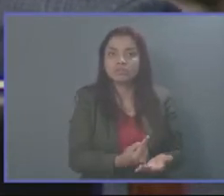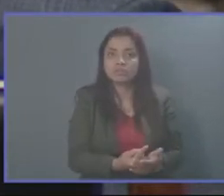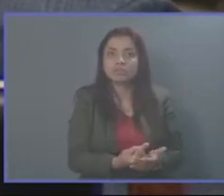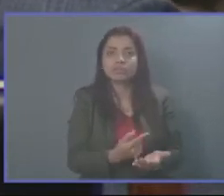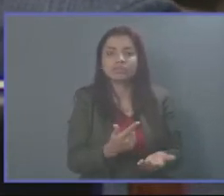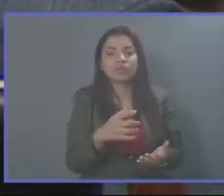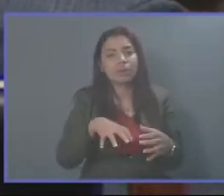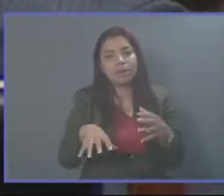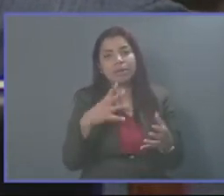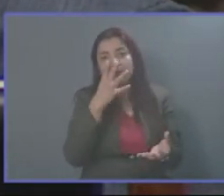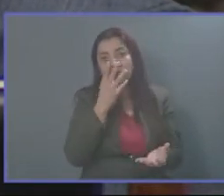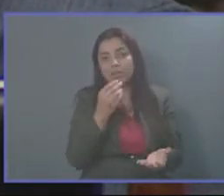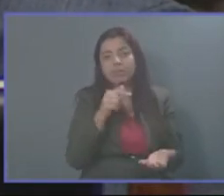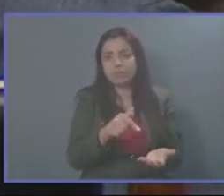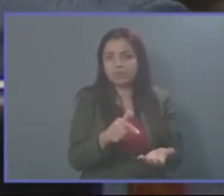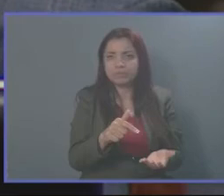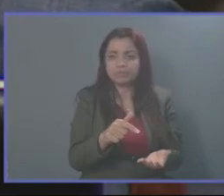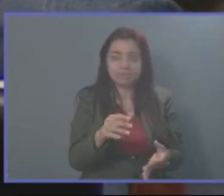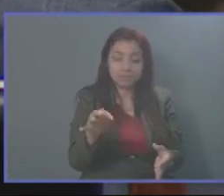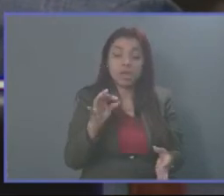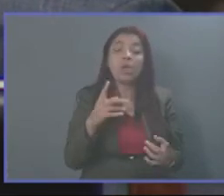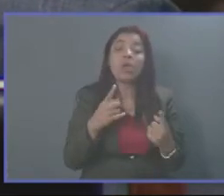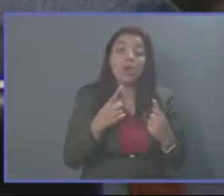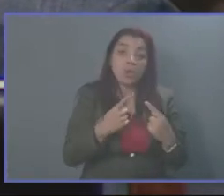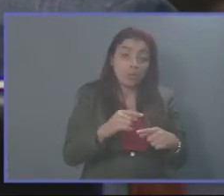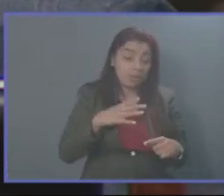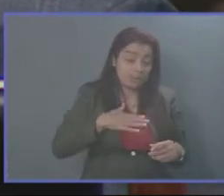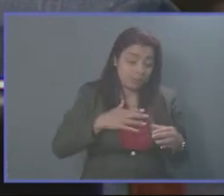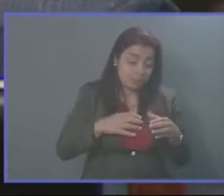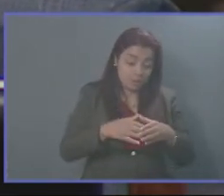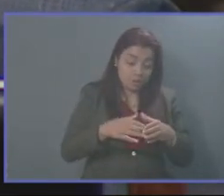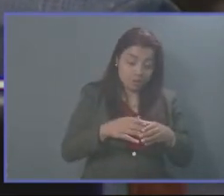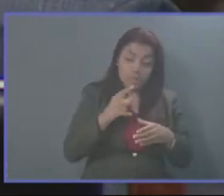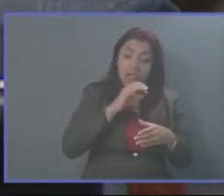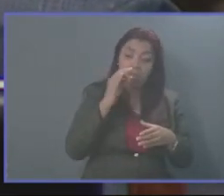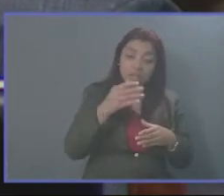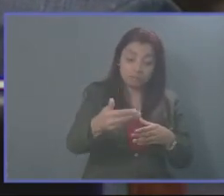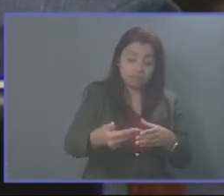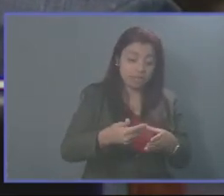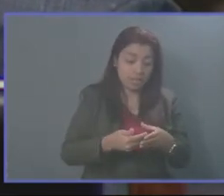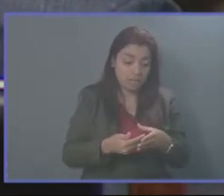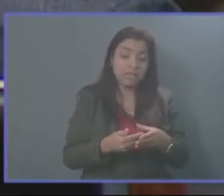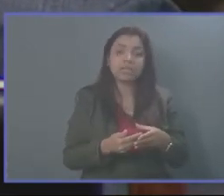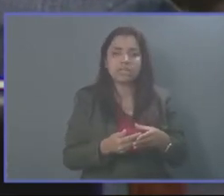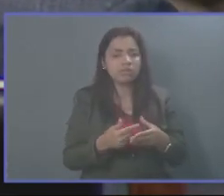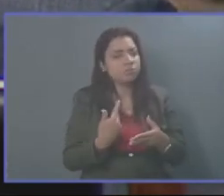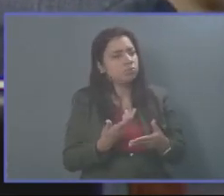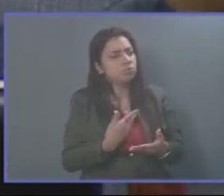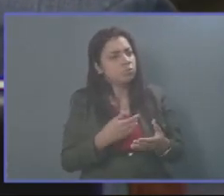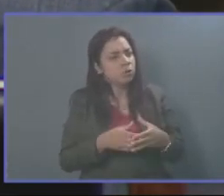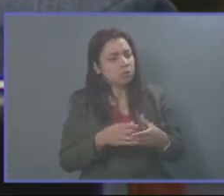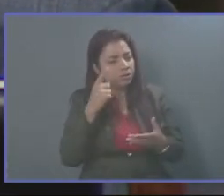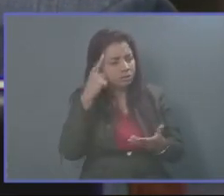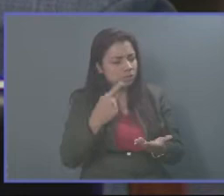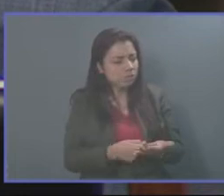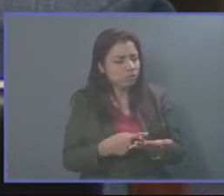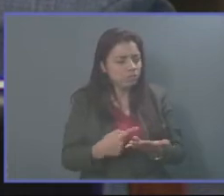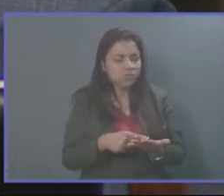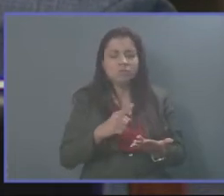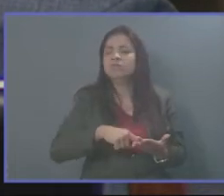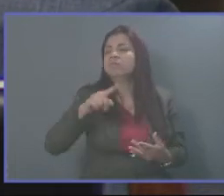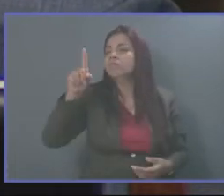inmediatamente pasó al estudio de este expediente, solicitó la información pertinente al alcalde